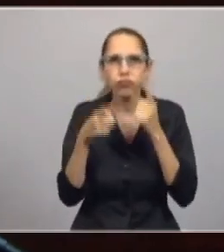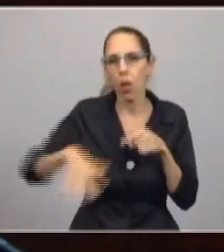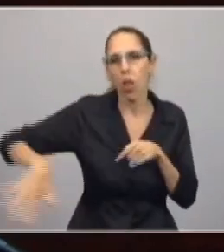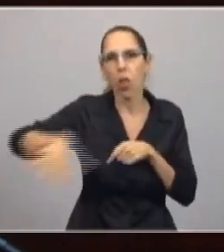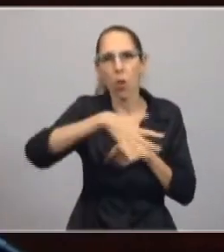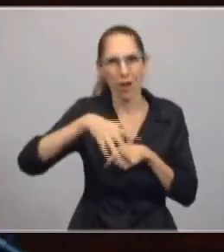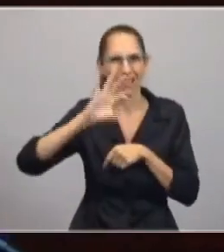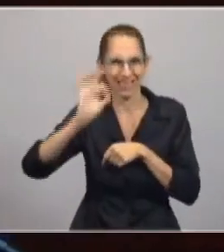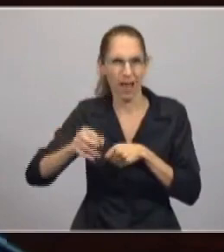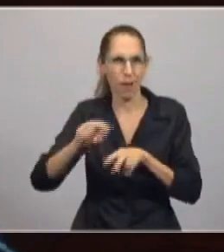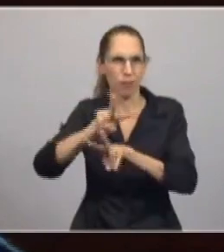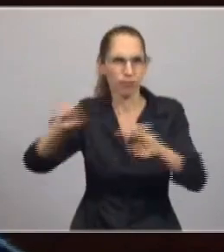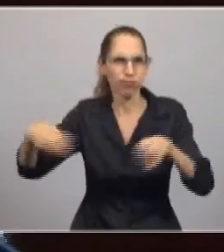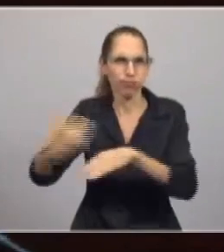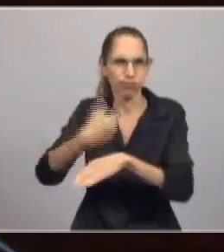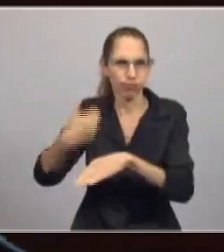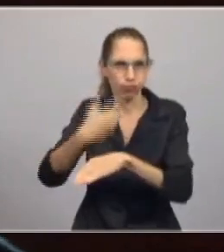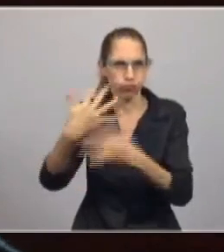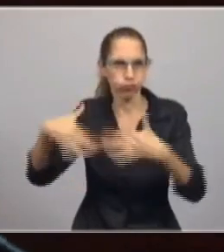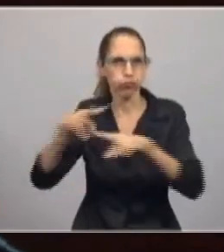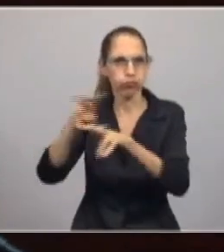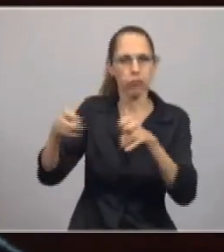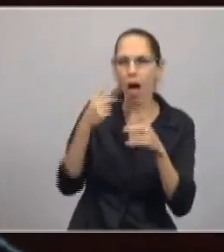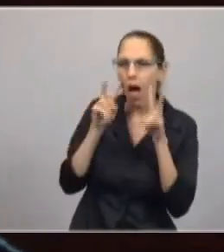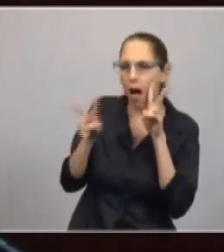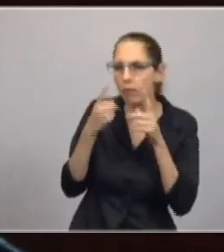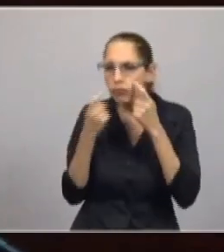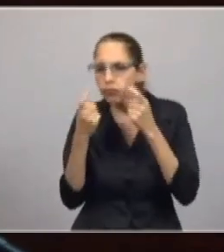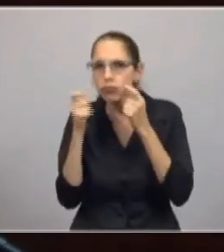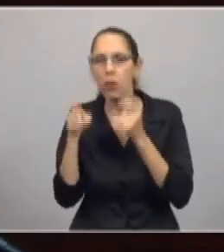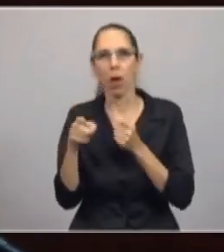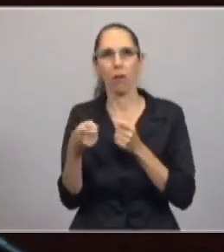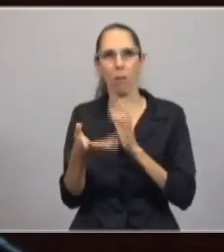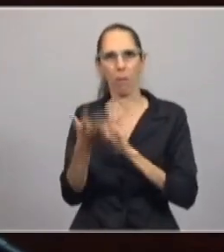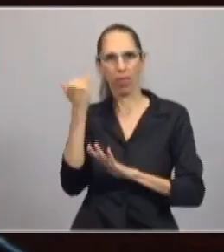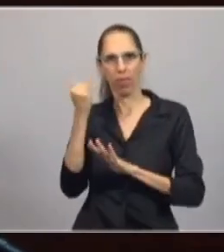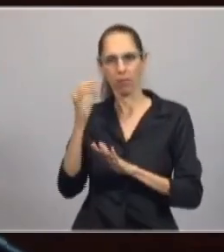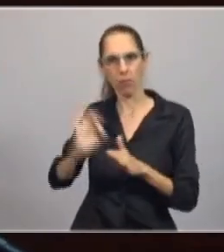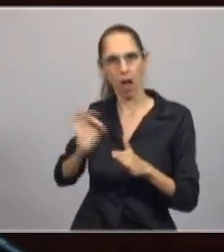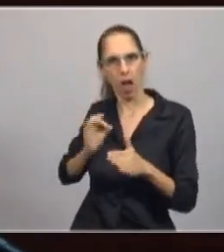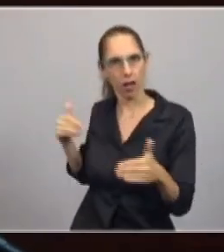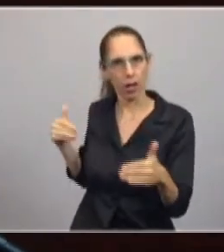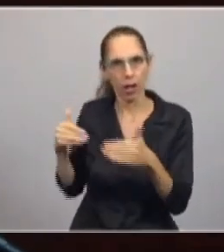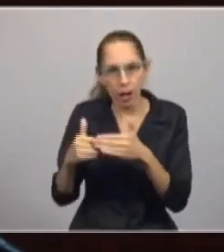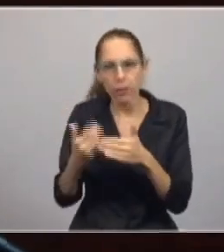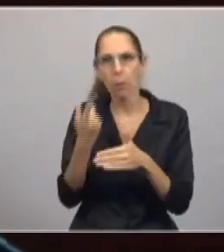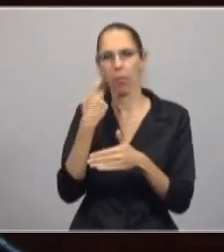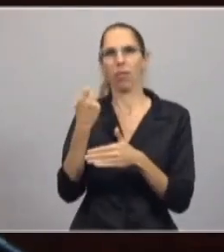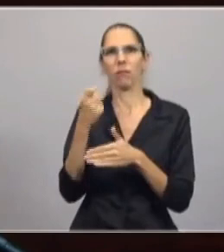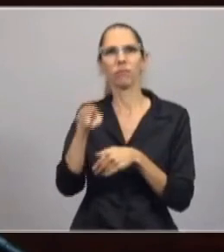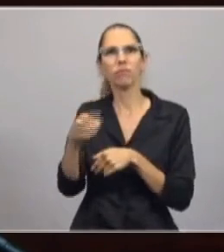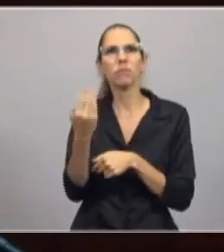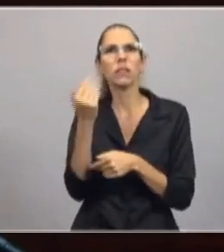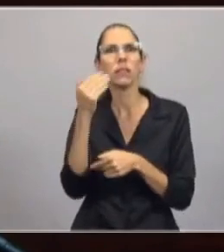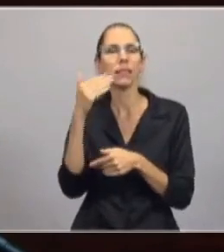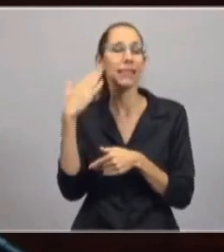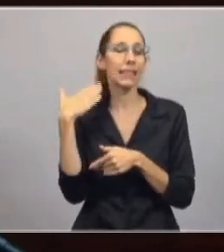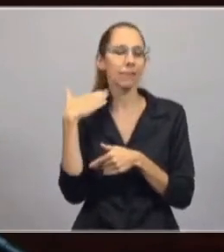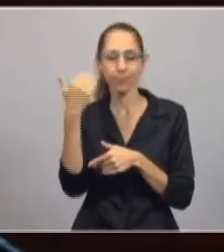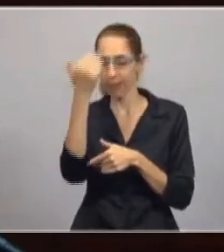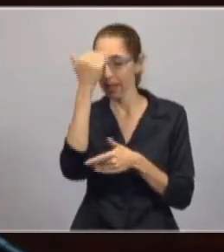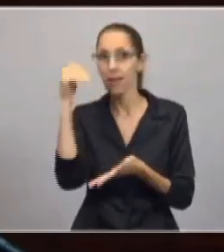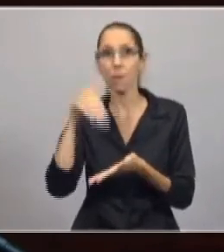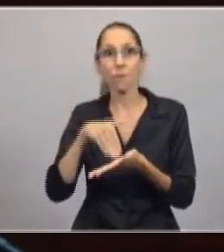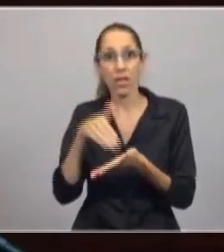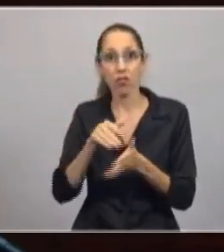evaluación fiscal que nos permitieron detectar en estos años unos 15 millones de metros cuadrados